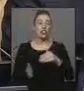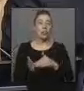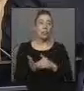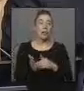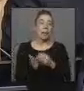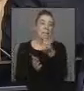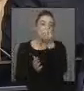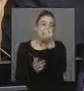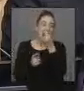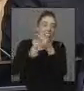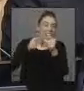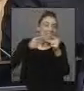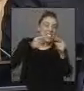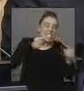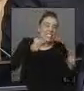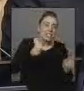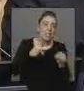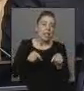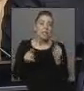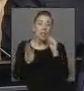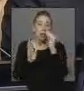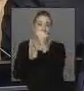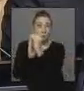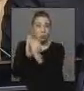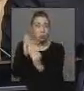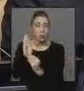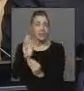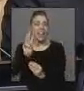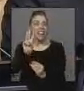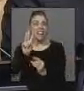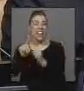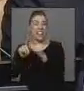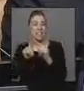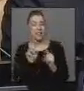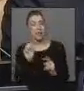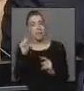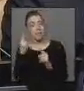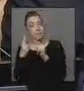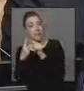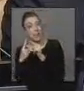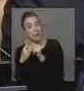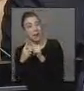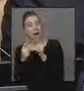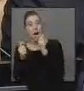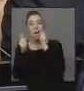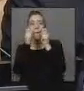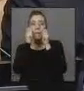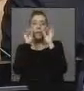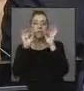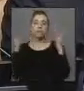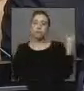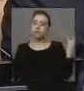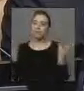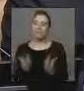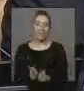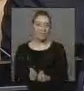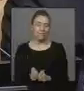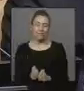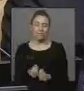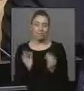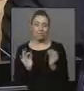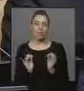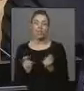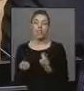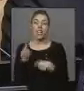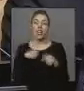de plantas que están categorizadas en tres tipos. Las primeras, las que están en peligro de extinción, por lo tanto,